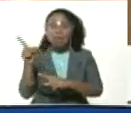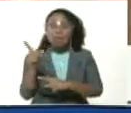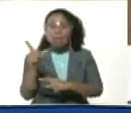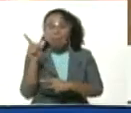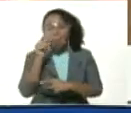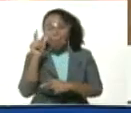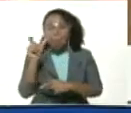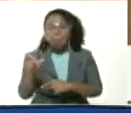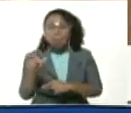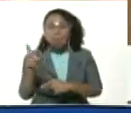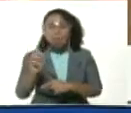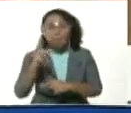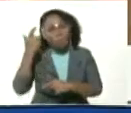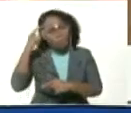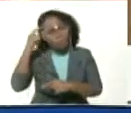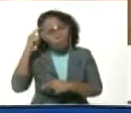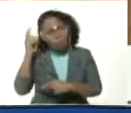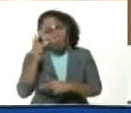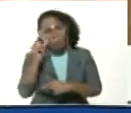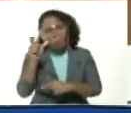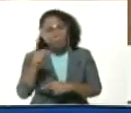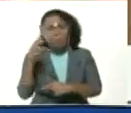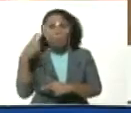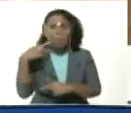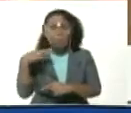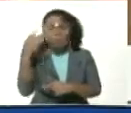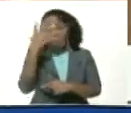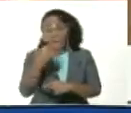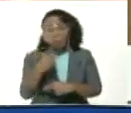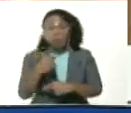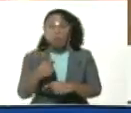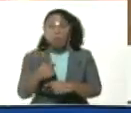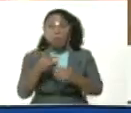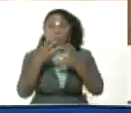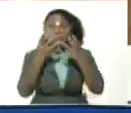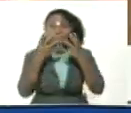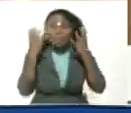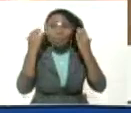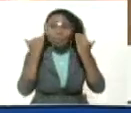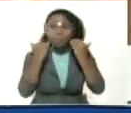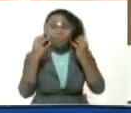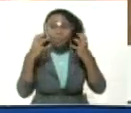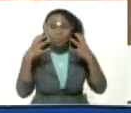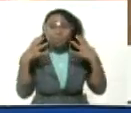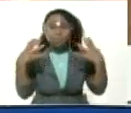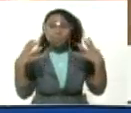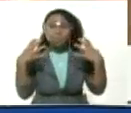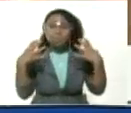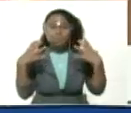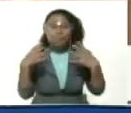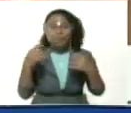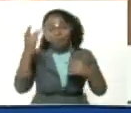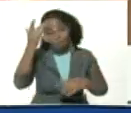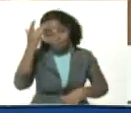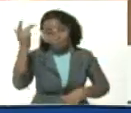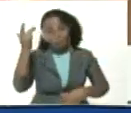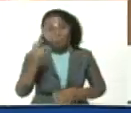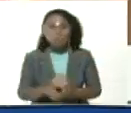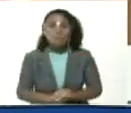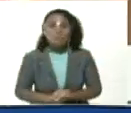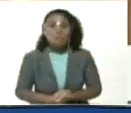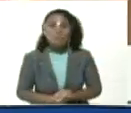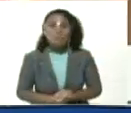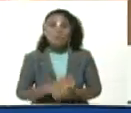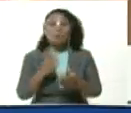muchacho, no recuerdo el nombre, un muchacho moreno, joven, con una barba así mal afeitada, inteligente,